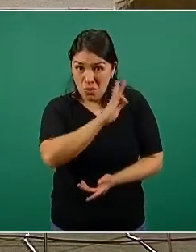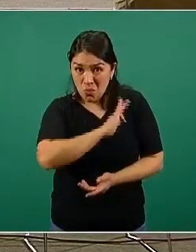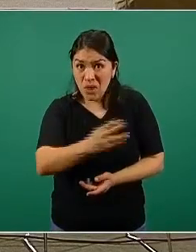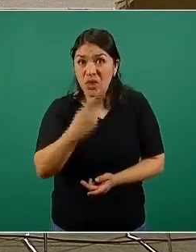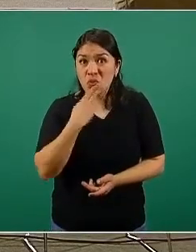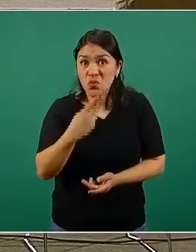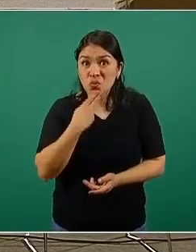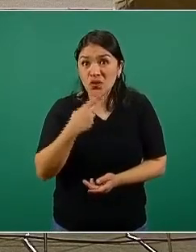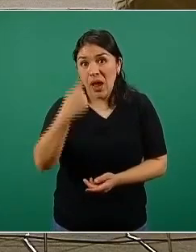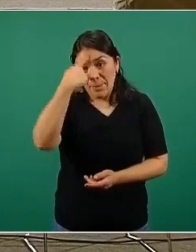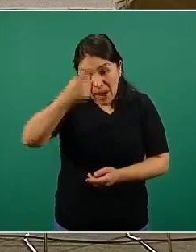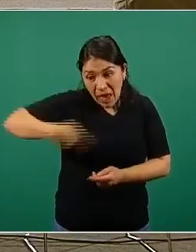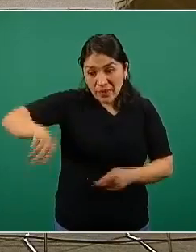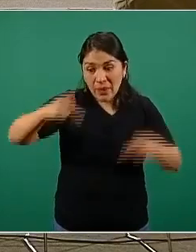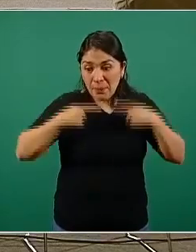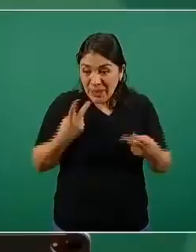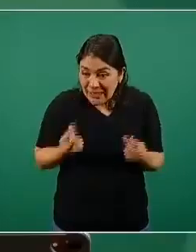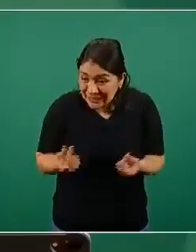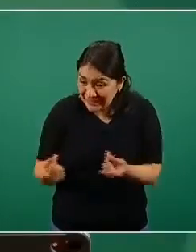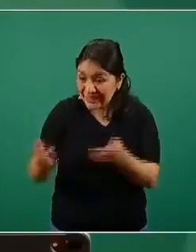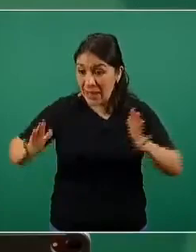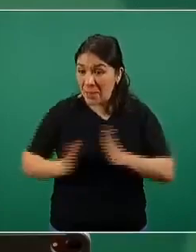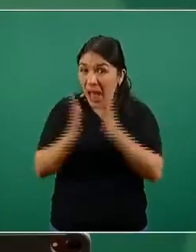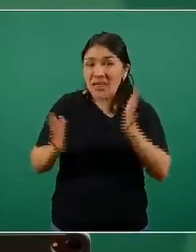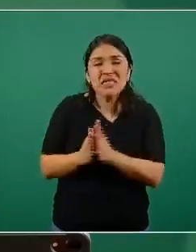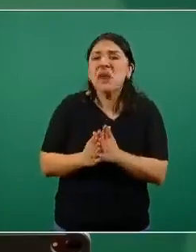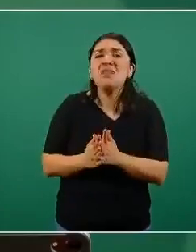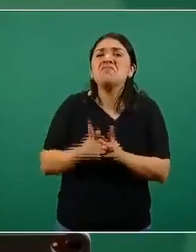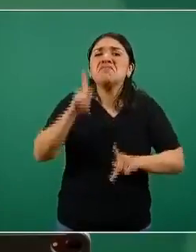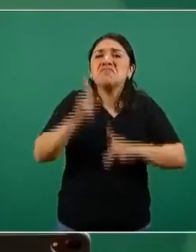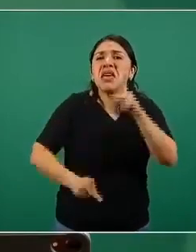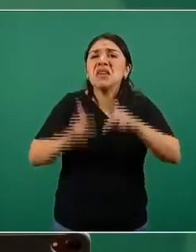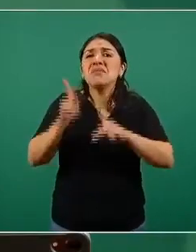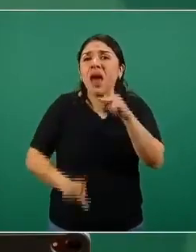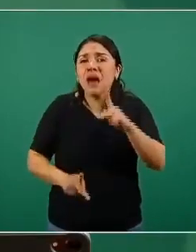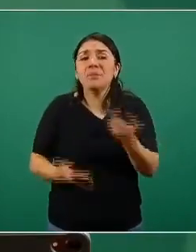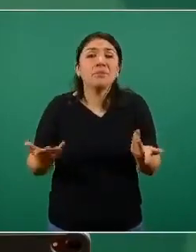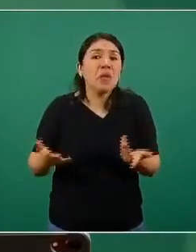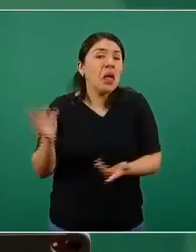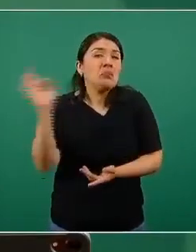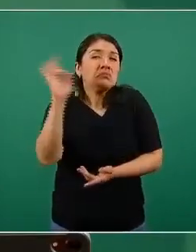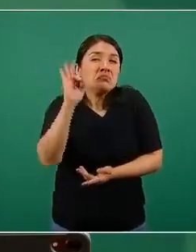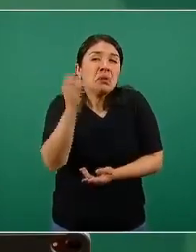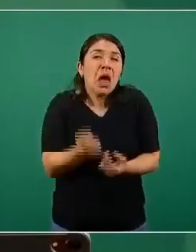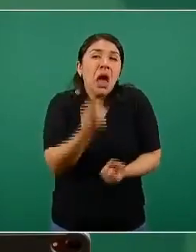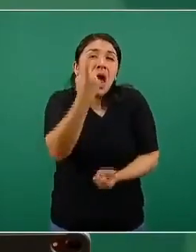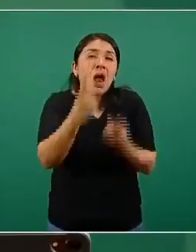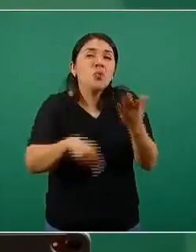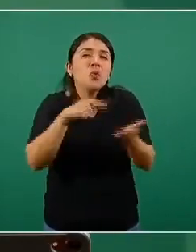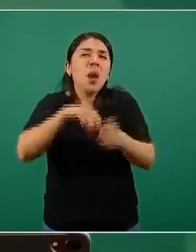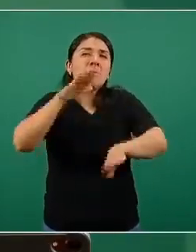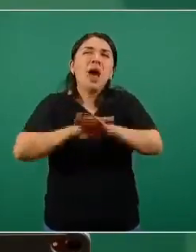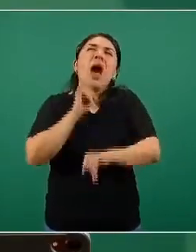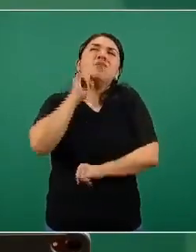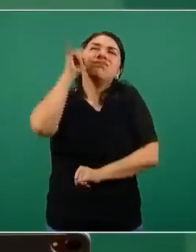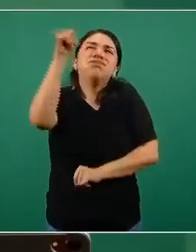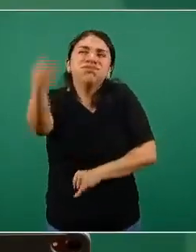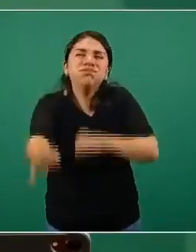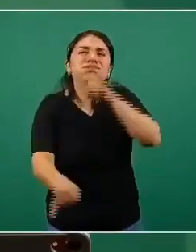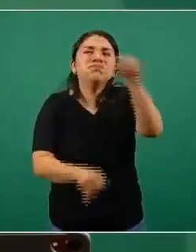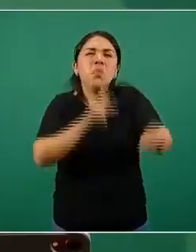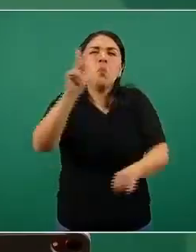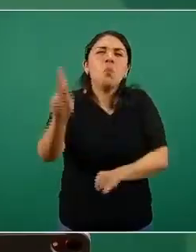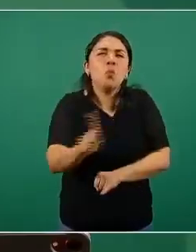la activación y la participación de la comunidad, ¿no? Tal vez en regiones a veces tal vez más rurales, donde hay más identidad